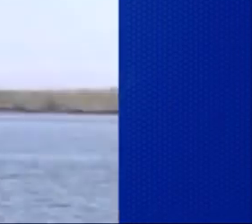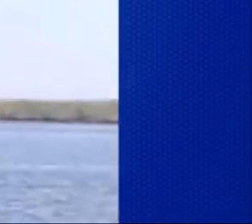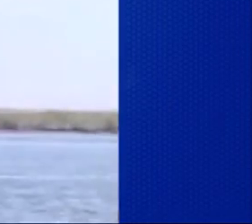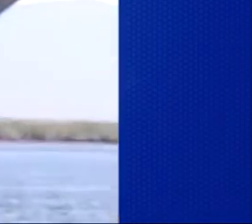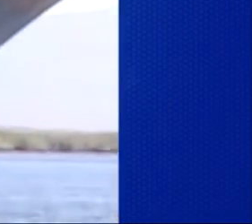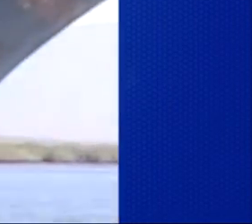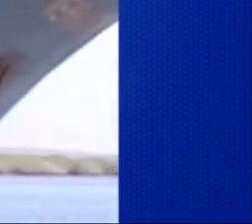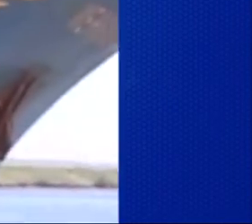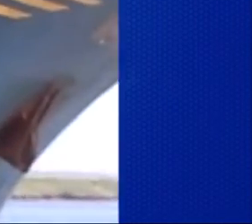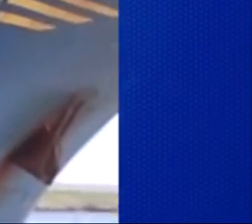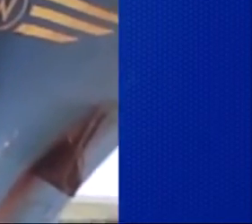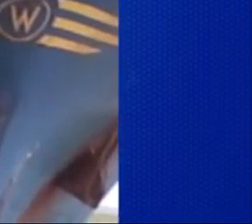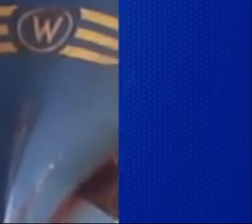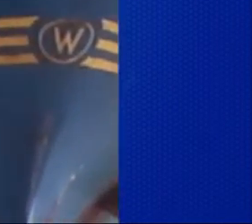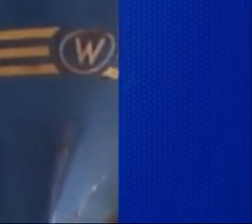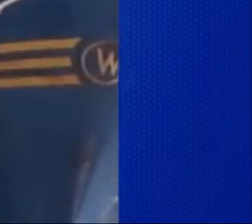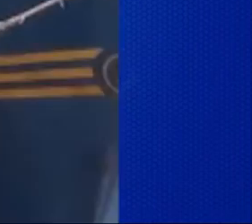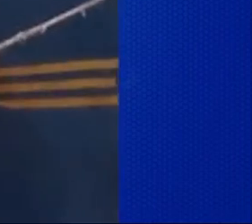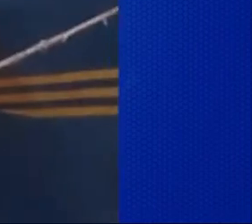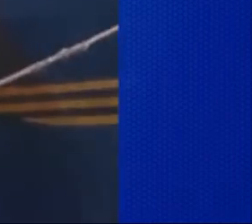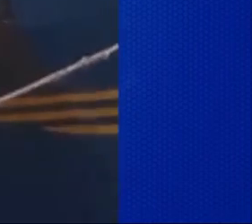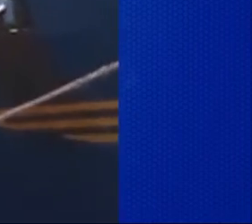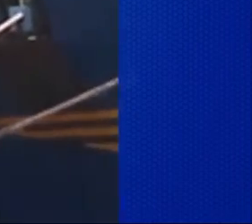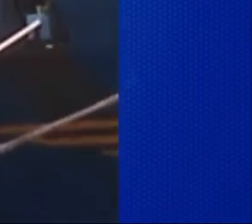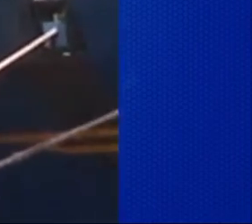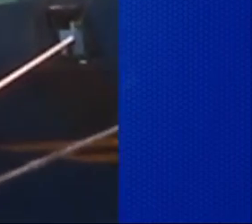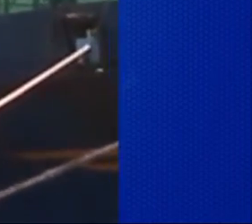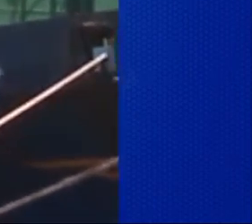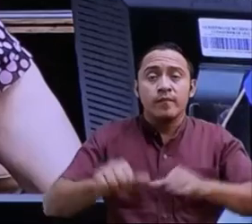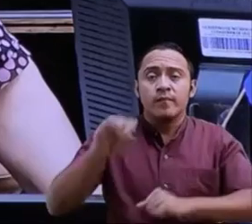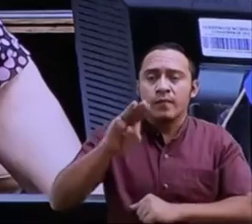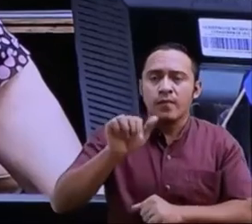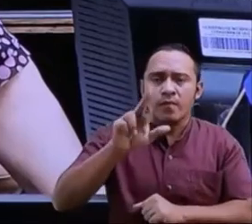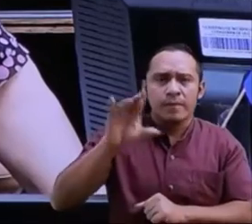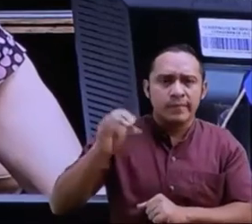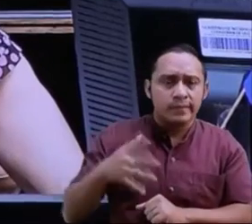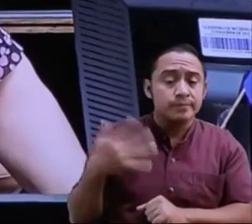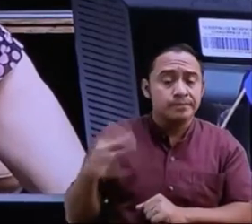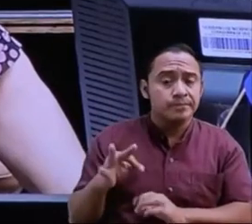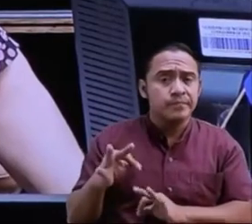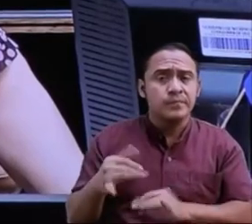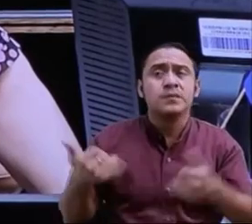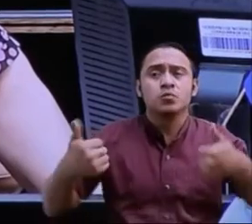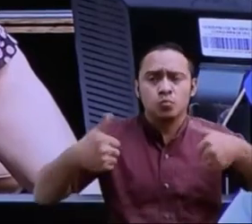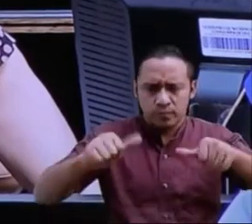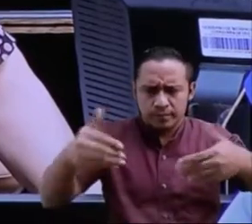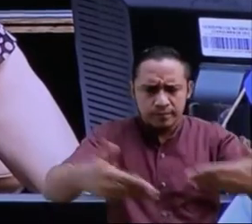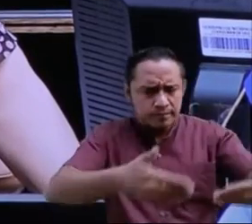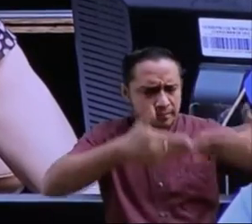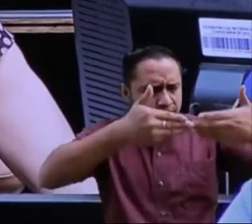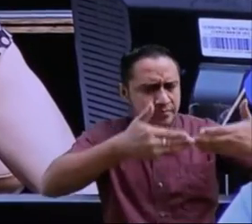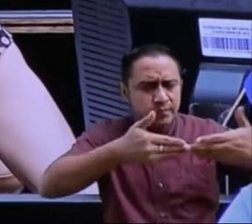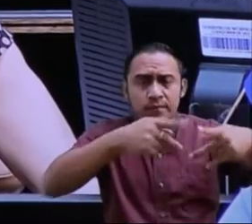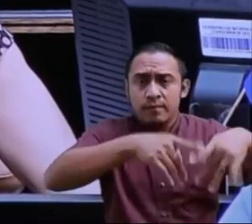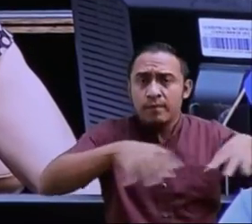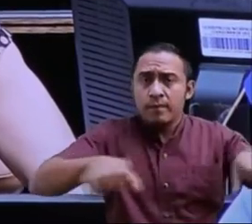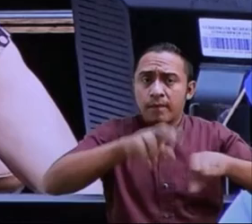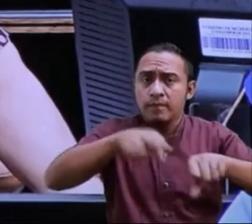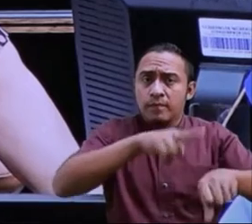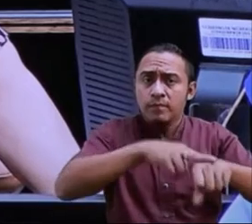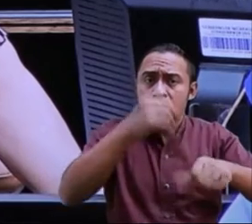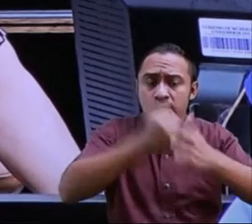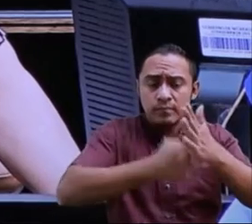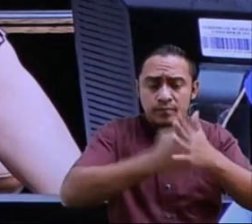este importante mercado mundial. El acuerdo es coherente con el Plan Nacional de Lucha contra la